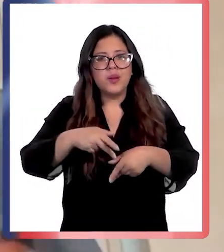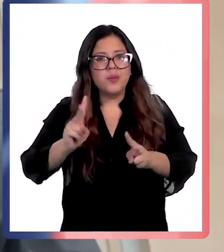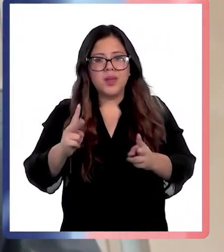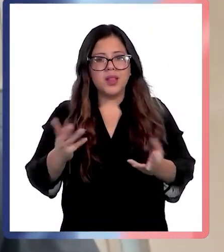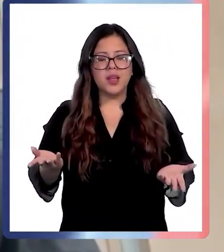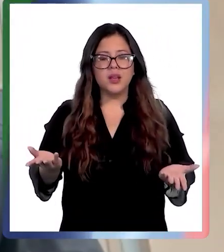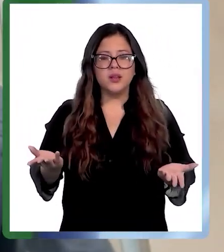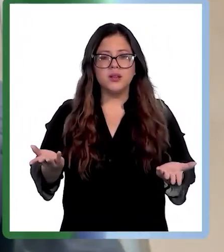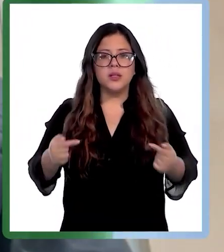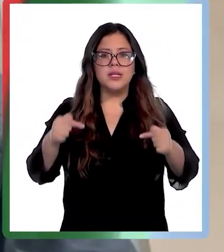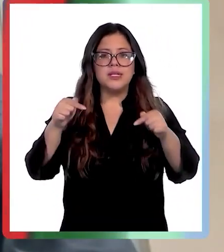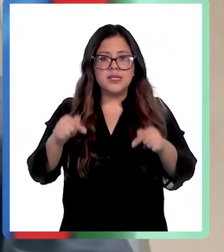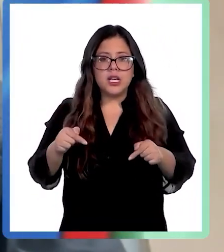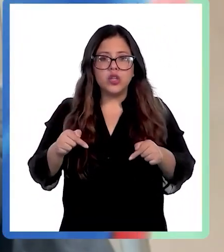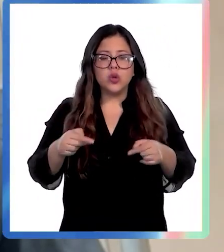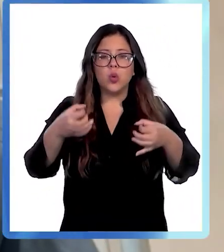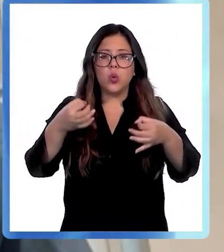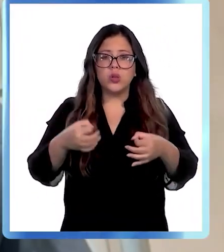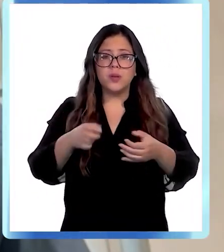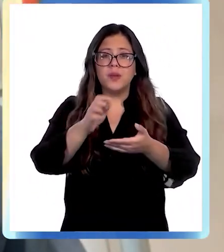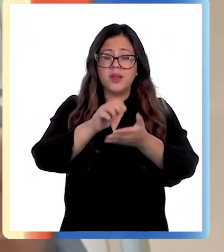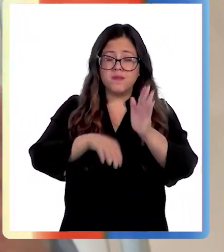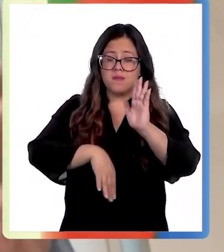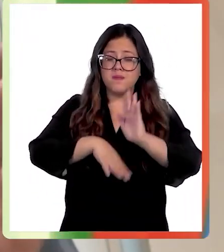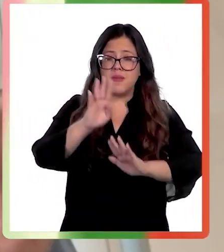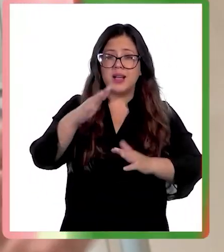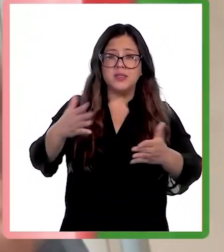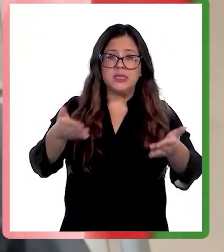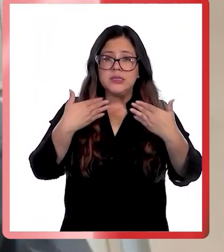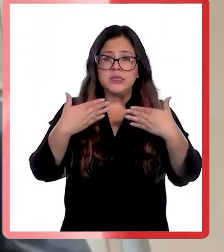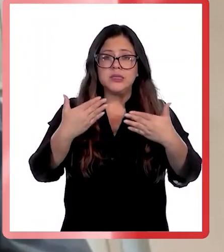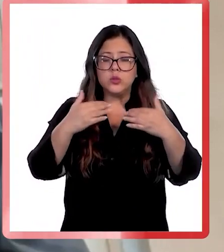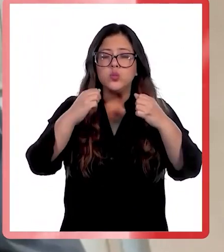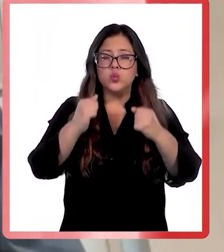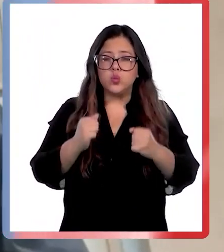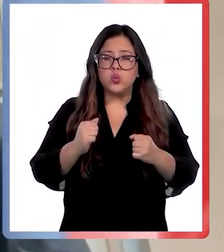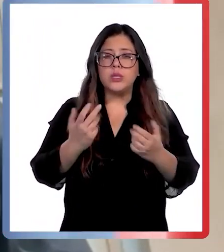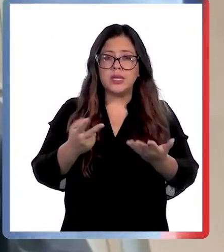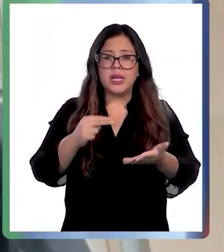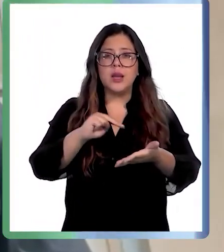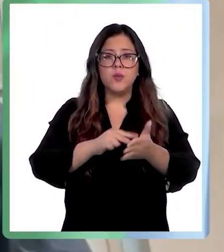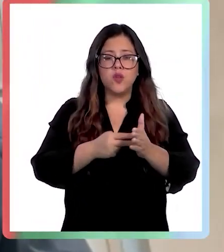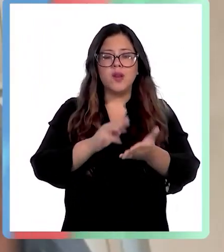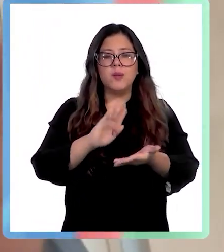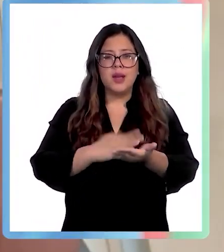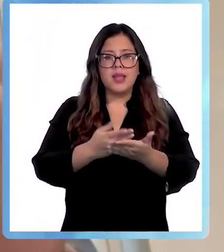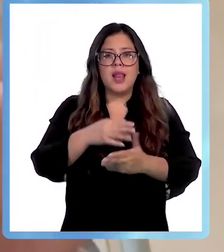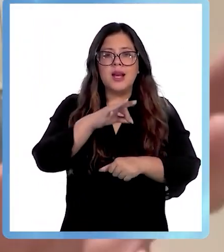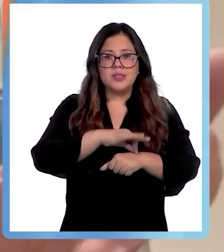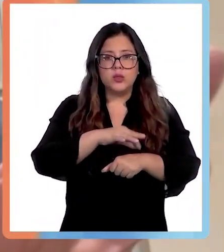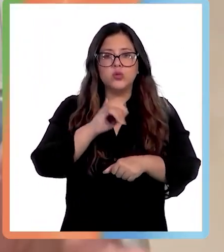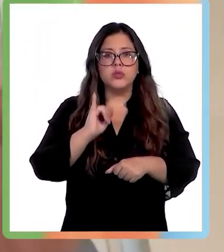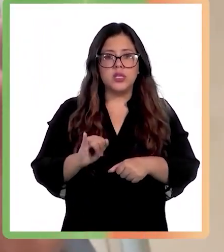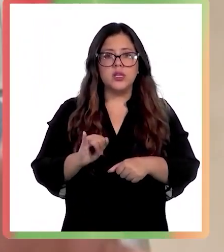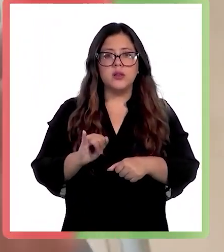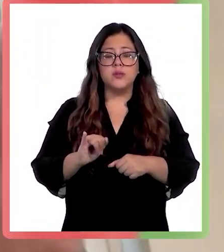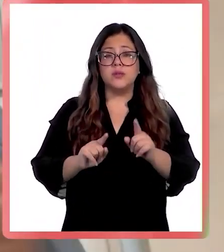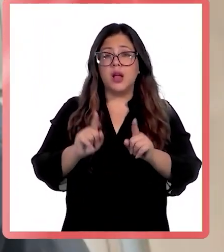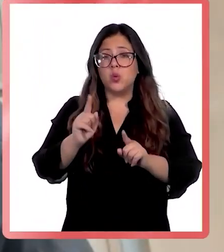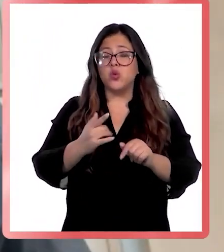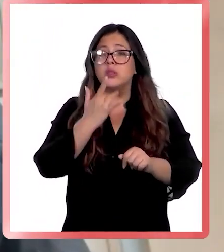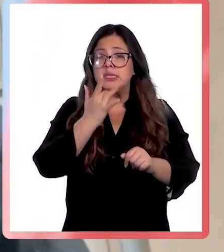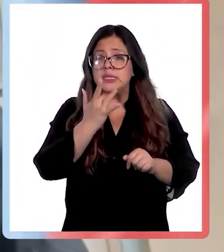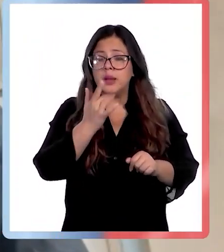temperatura. Y este incremento de la temperatura puede producir muchos problemas de la salud. De problemas simples, y los